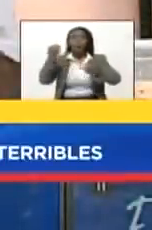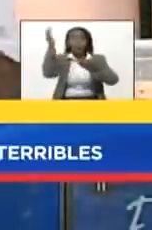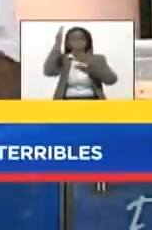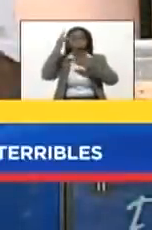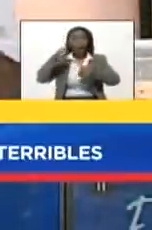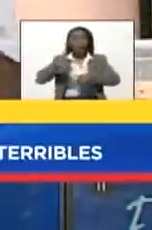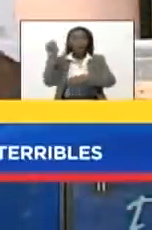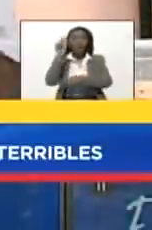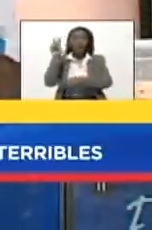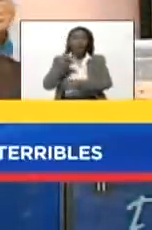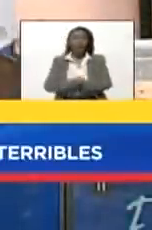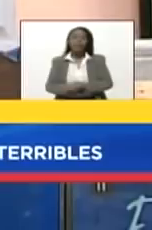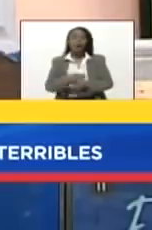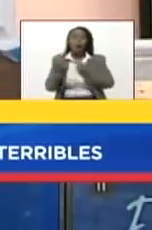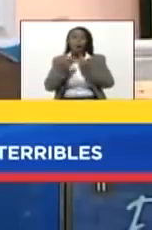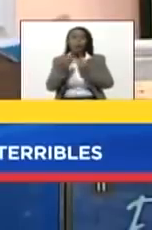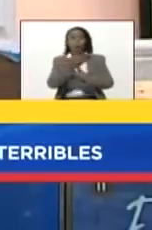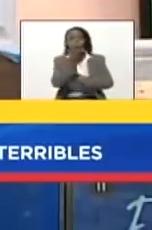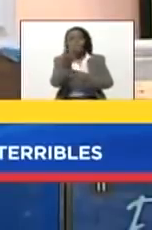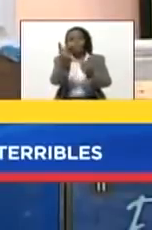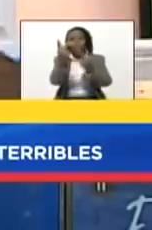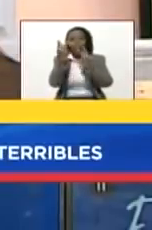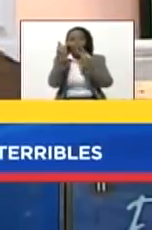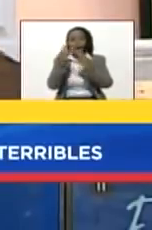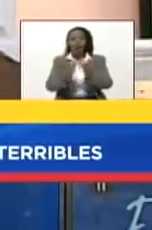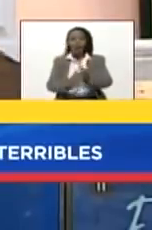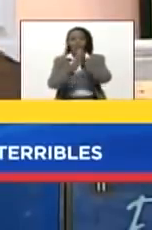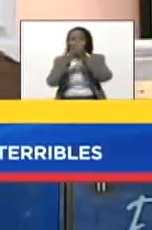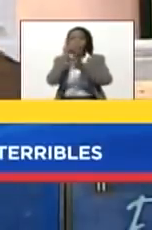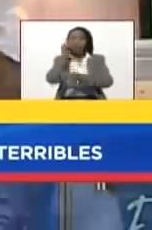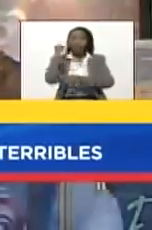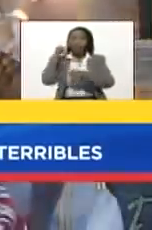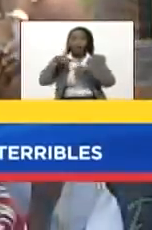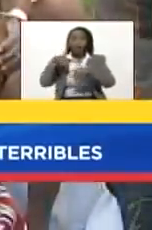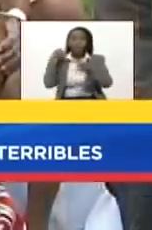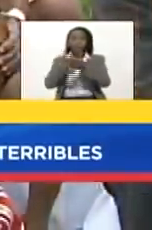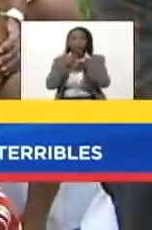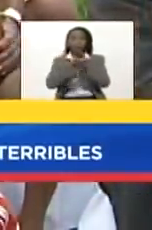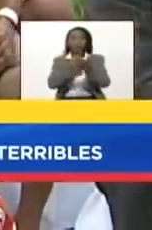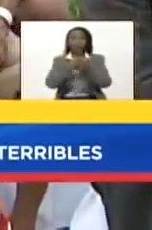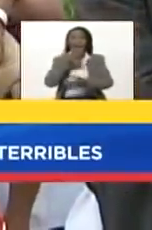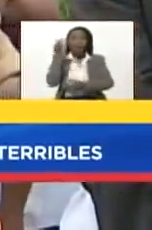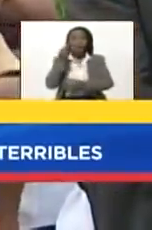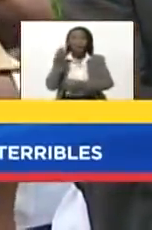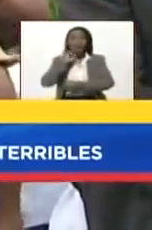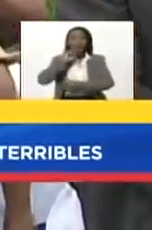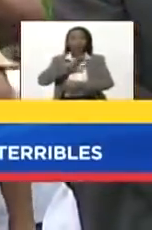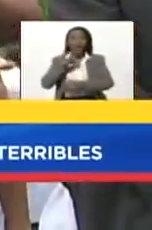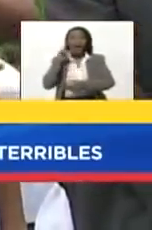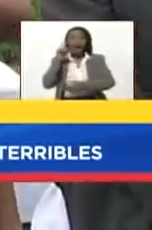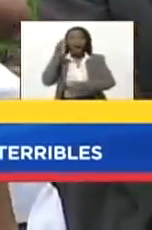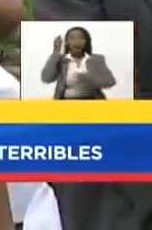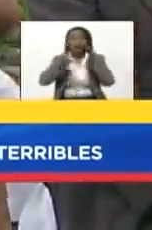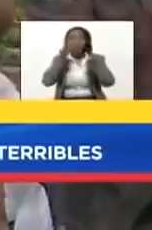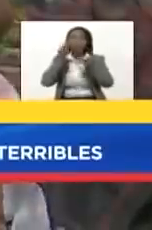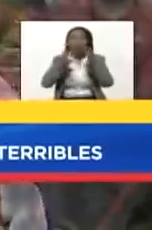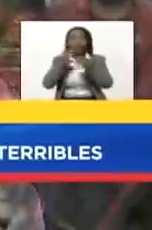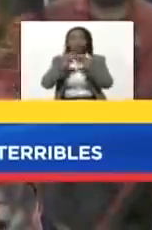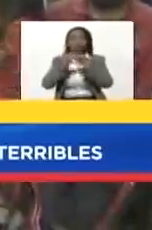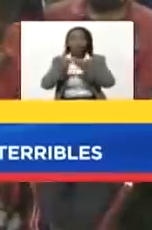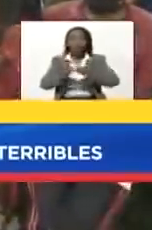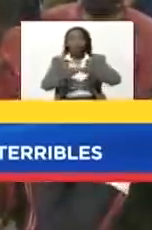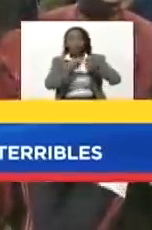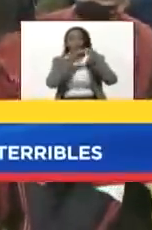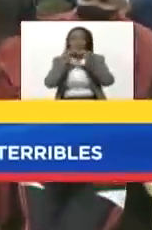Venezuela y cómo ven ustedes como líderes y lideresas esta batalla por la verdad histórica, la justicia, la